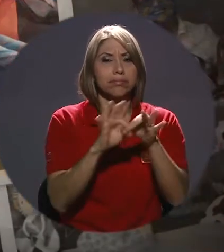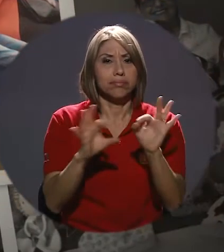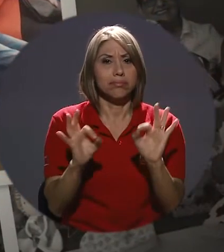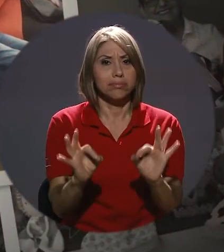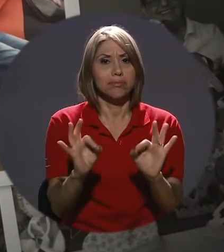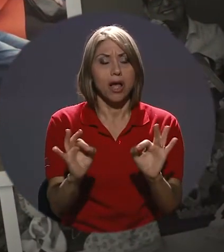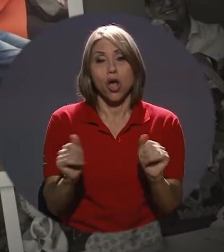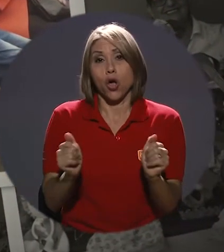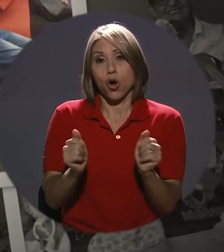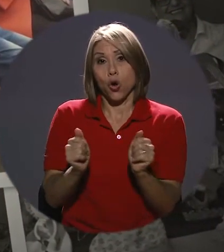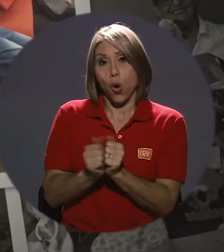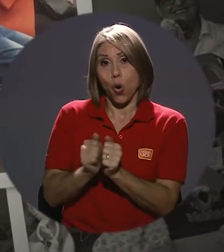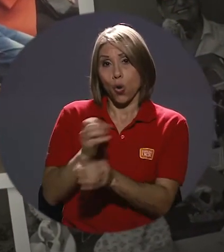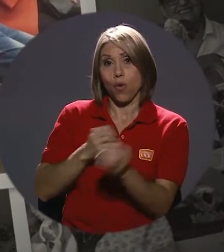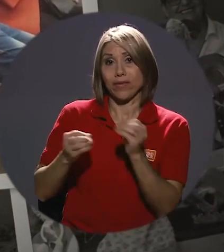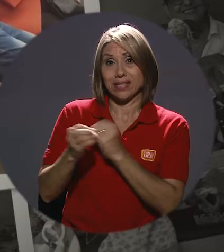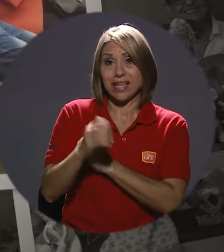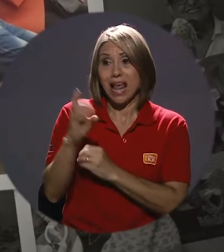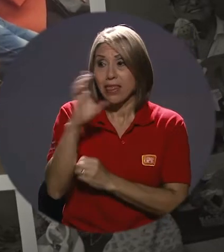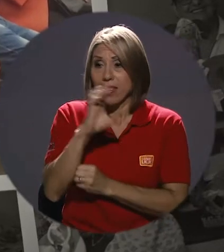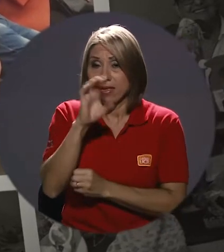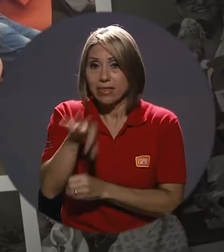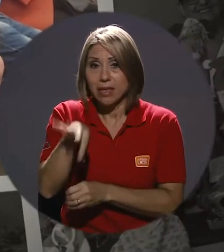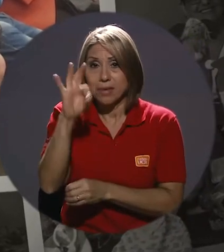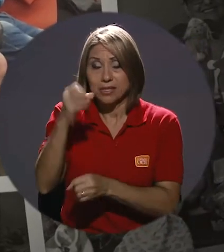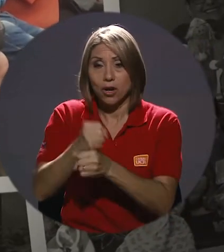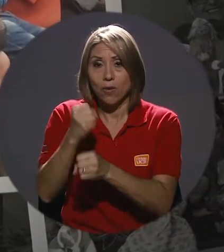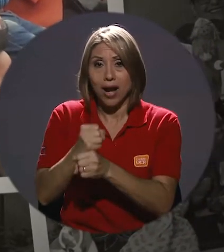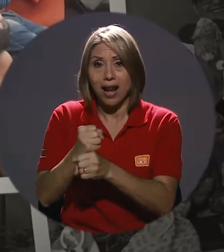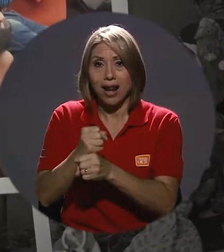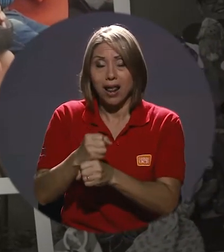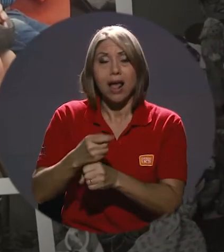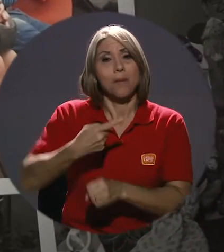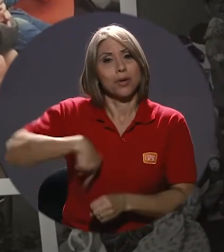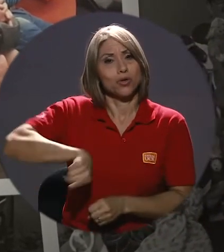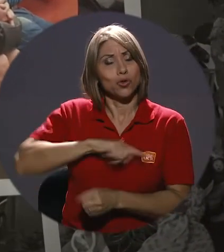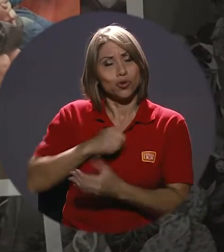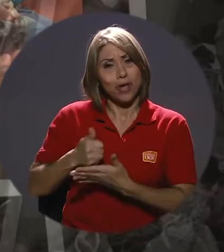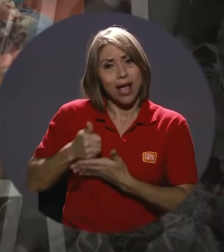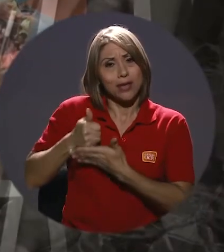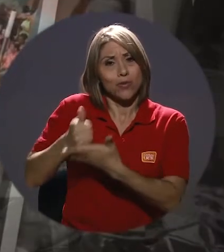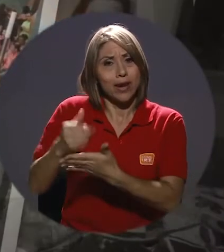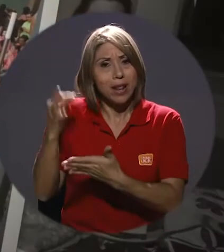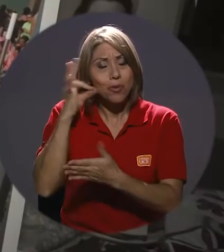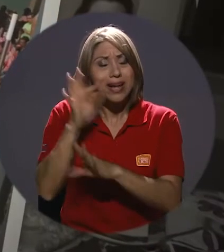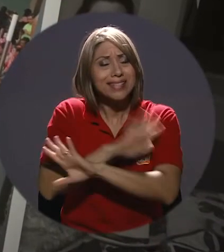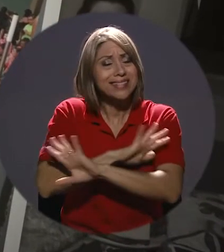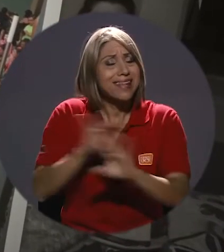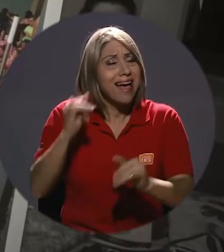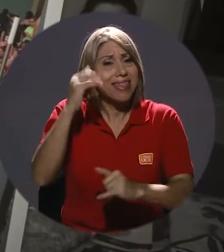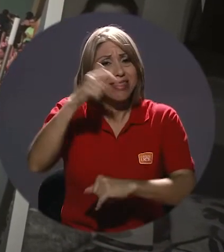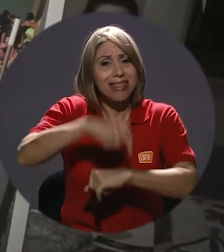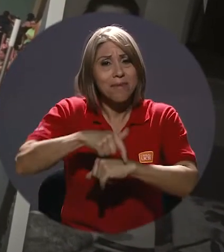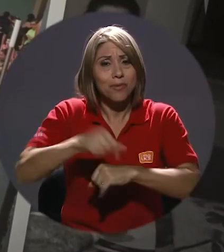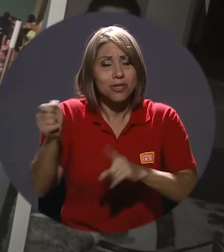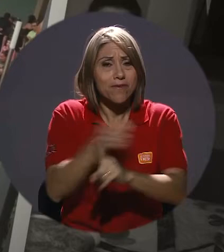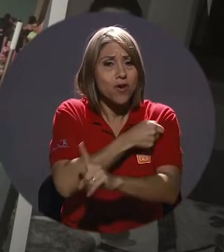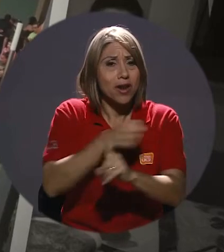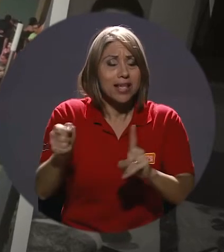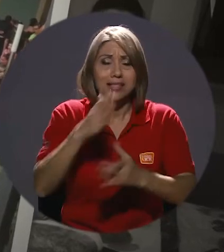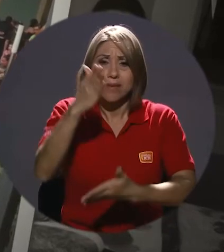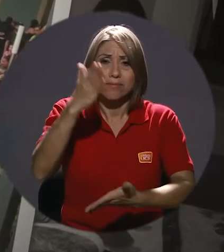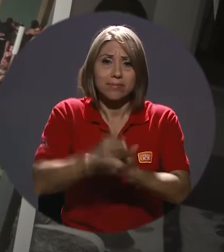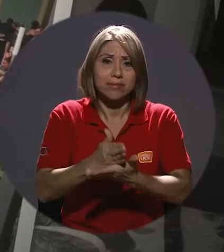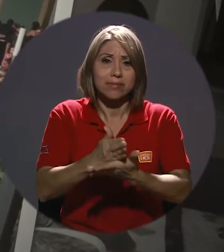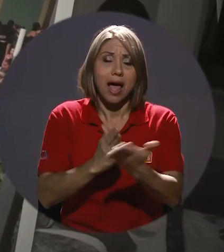hemos podido consolidar con esta instancia, con la intermediación laboral, para poder ayudar a las mujeres a romper los